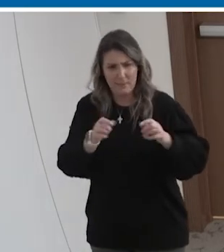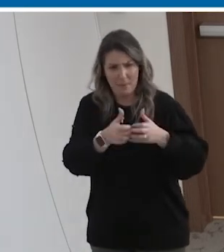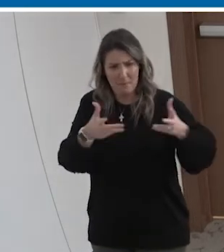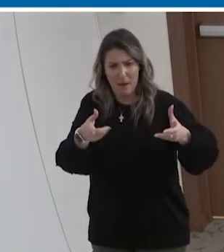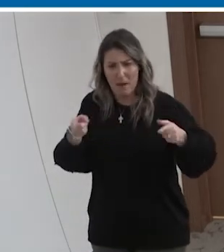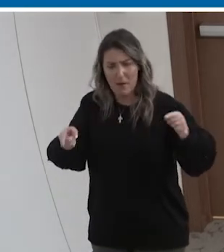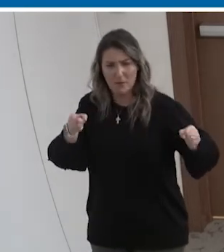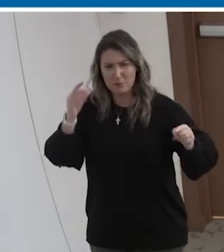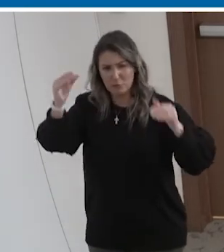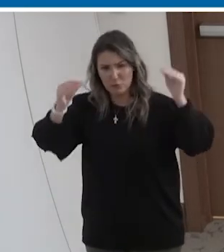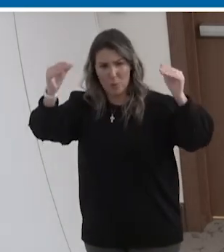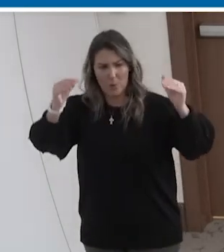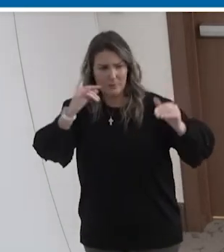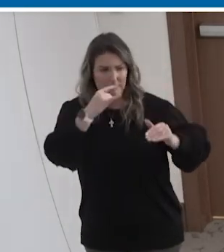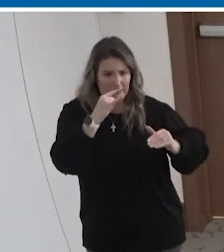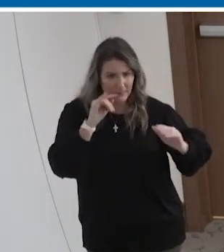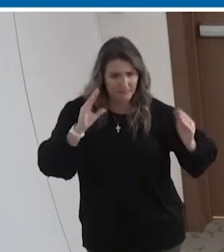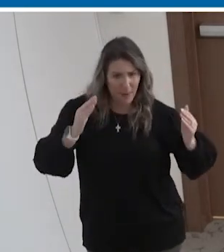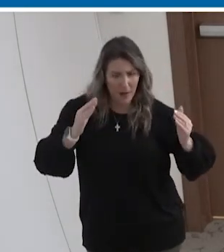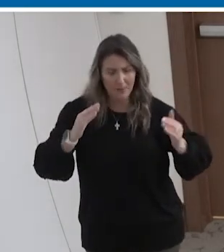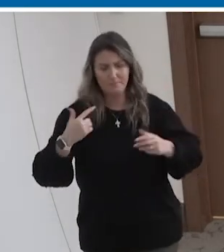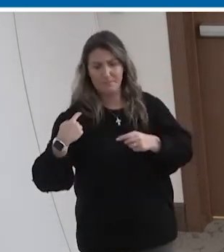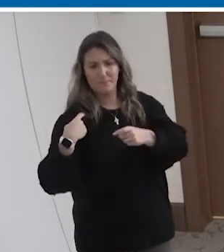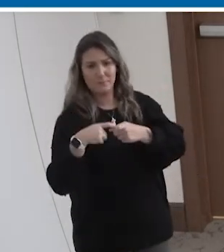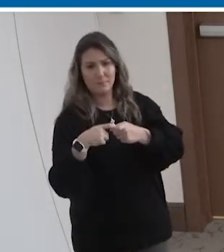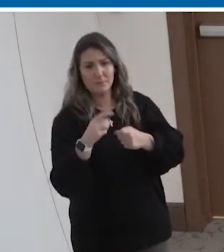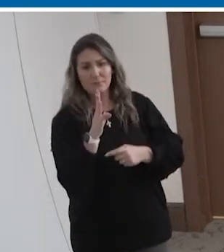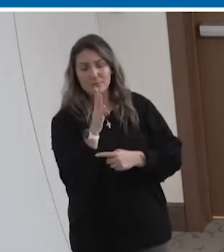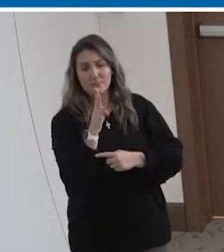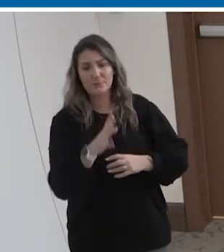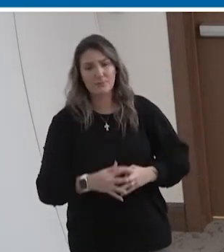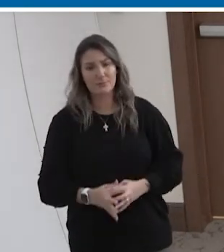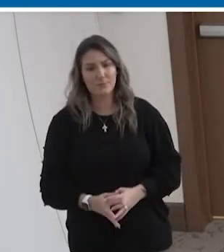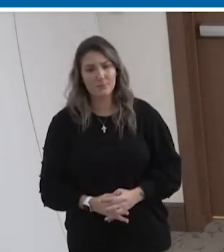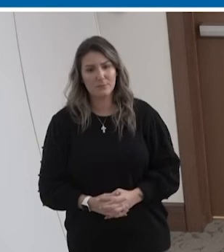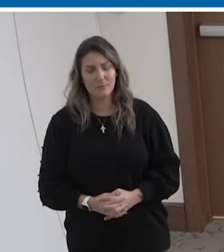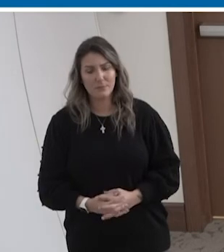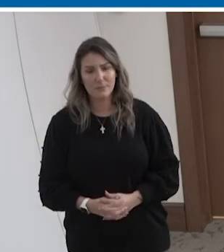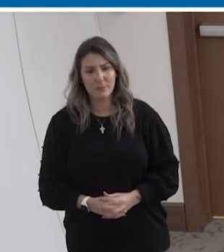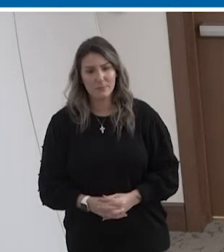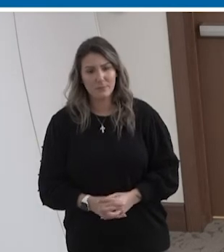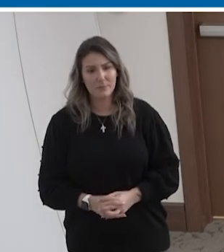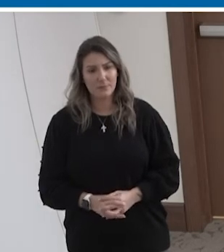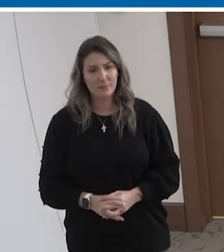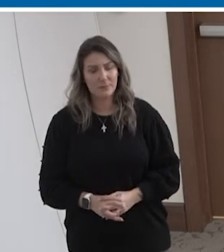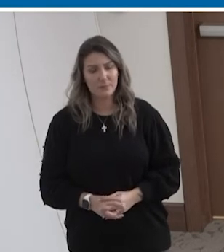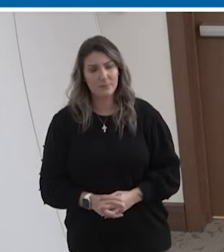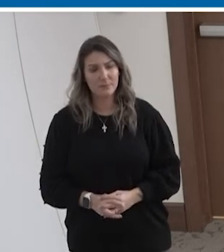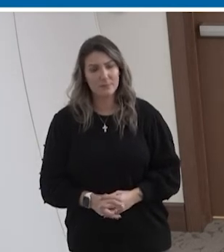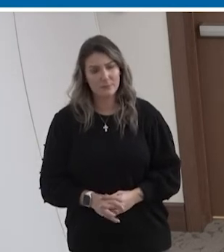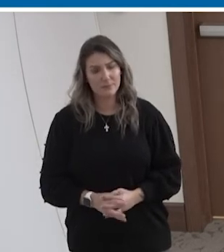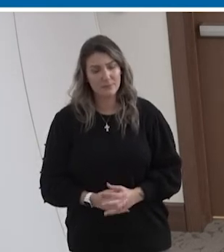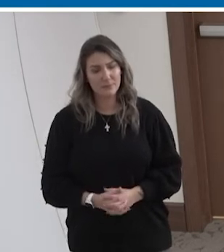¿Cuál es la dosis de la vacuna que se da a los niños y por qué es diferente?